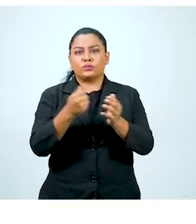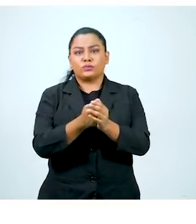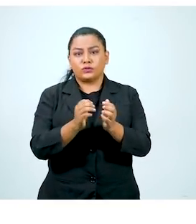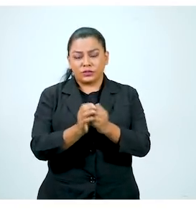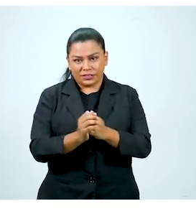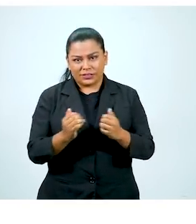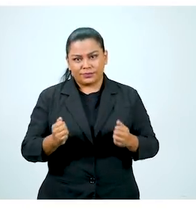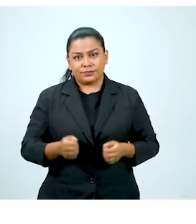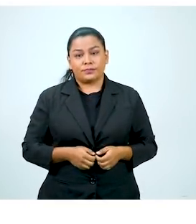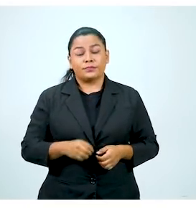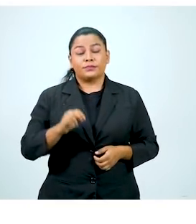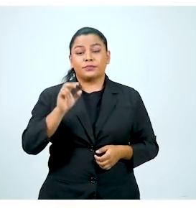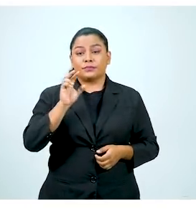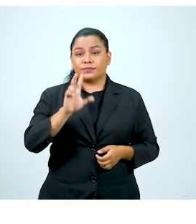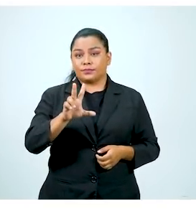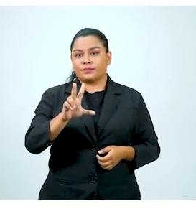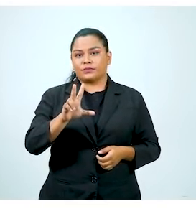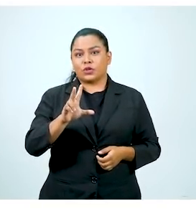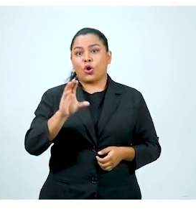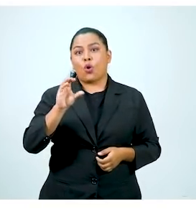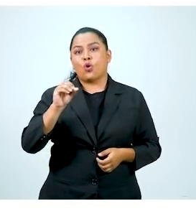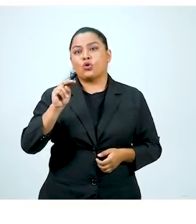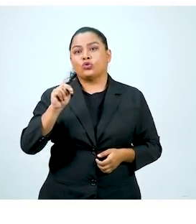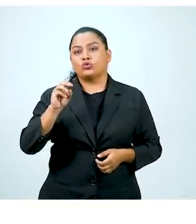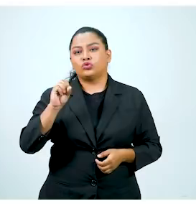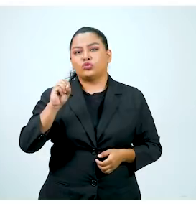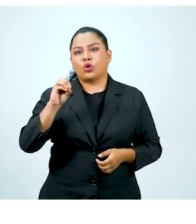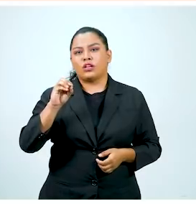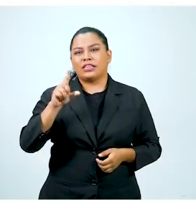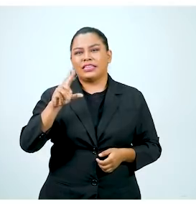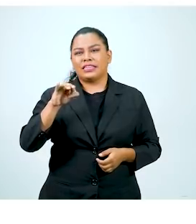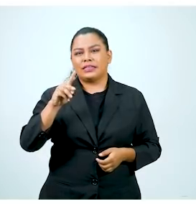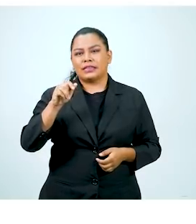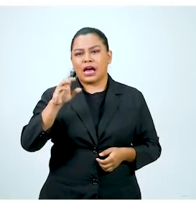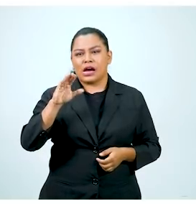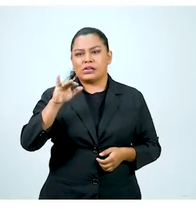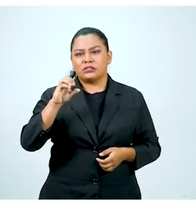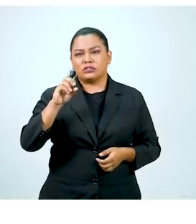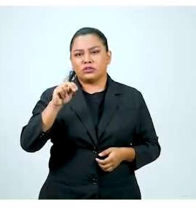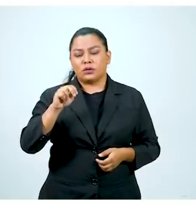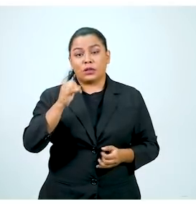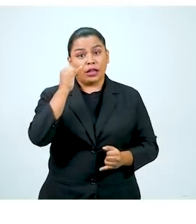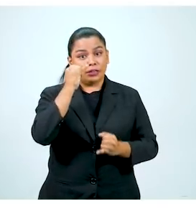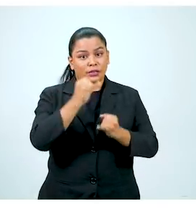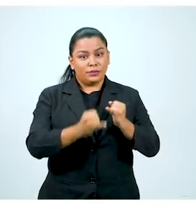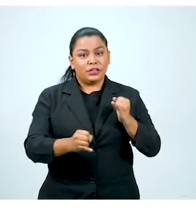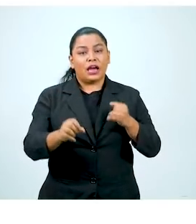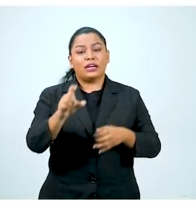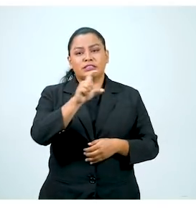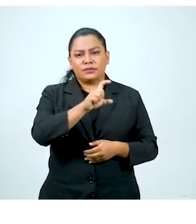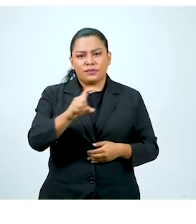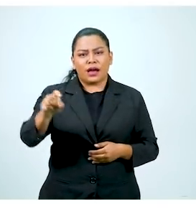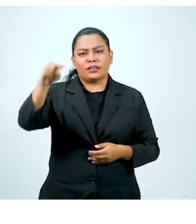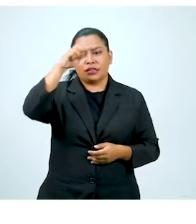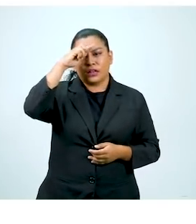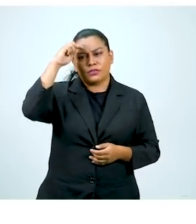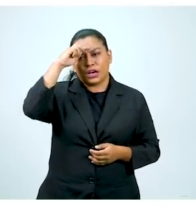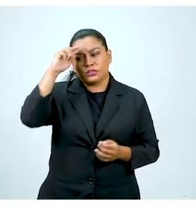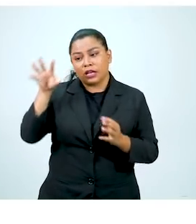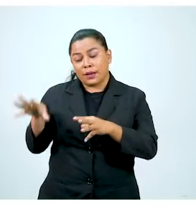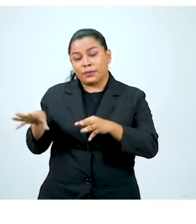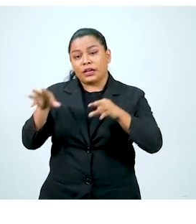tareas. Número 3. Consolidación. En el cierre de cada semana de trabajo, se aplicarán